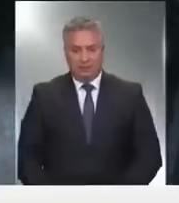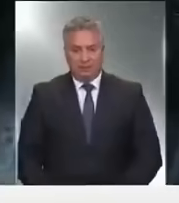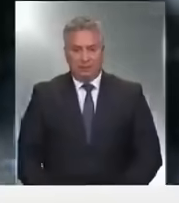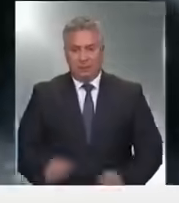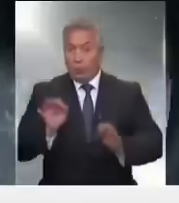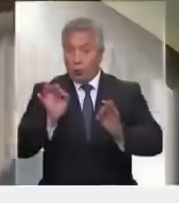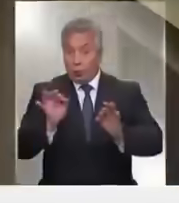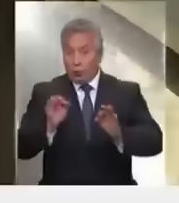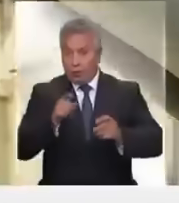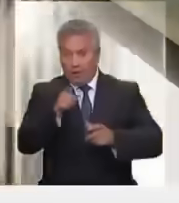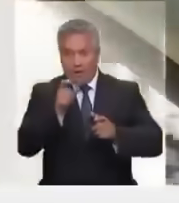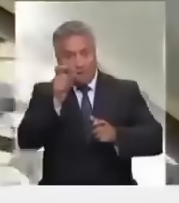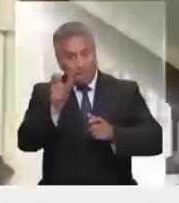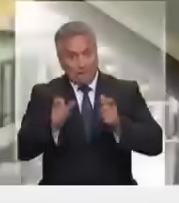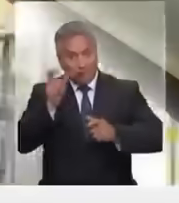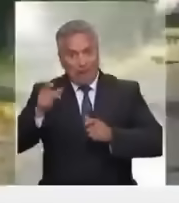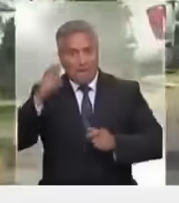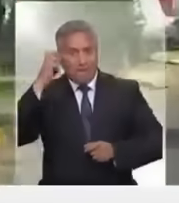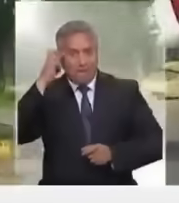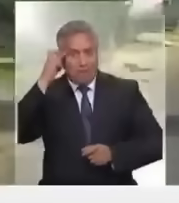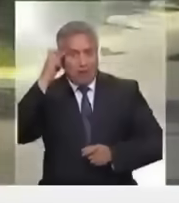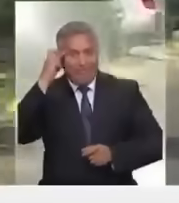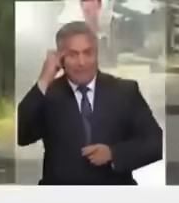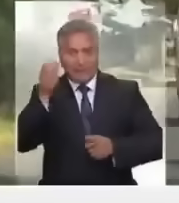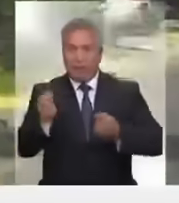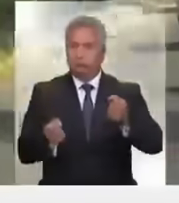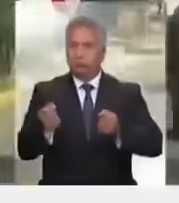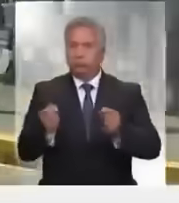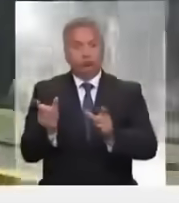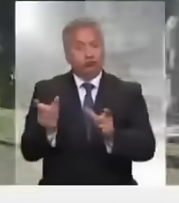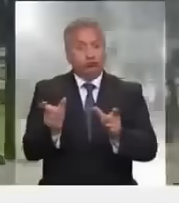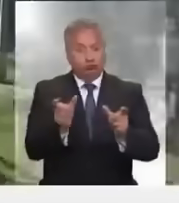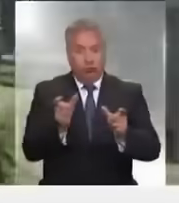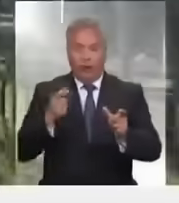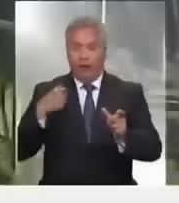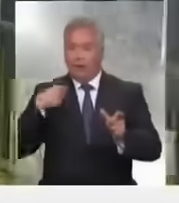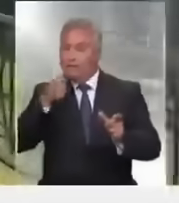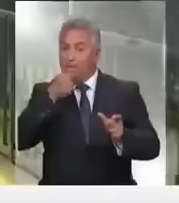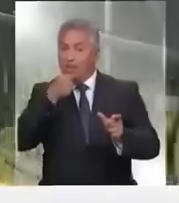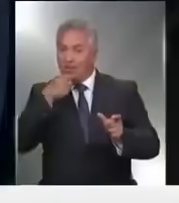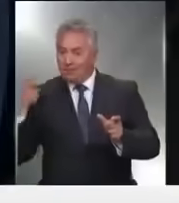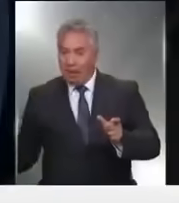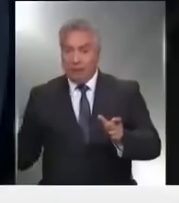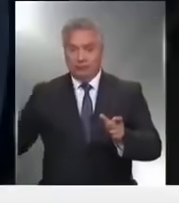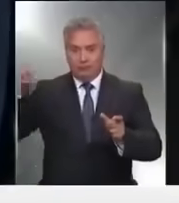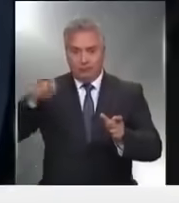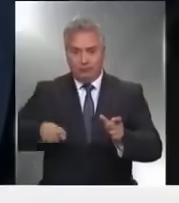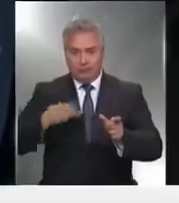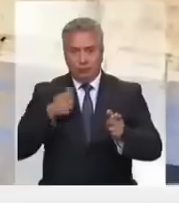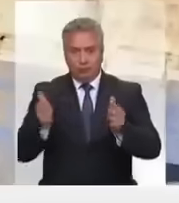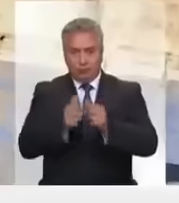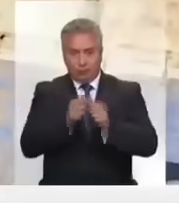Junto a personal de seguridad de Providencia, iniciamos un patrullaje preventivo por el sector.